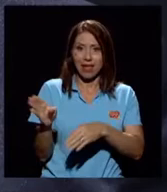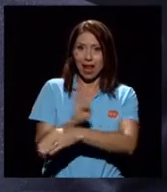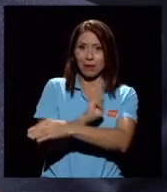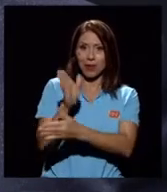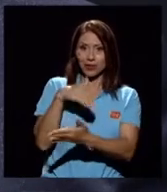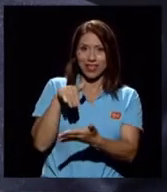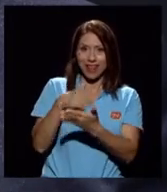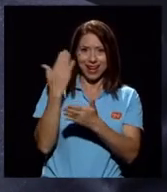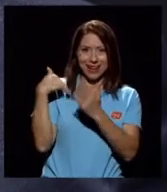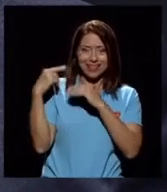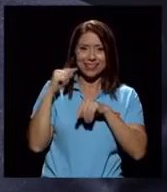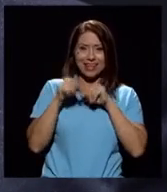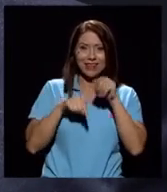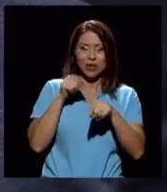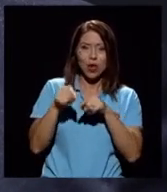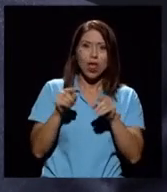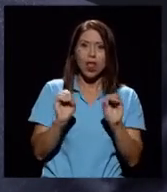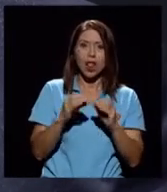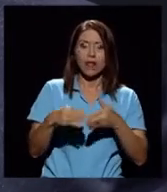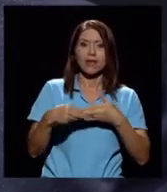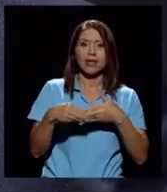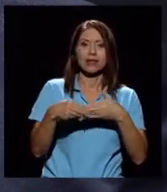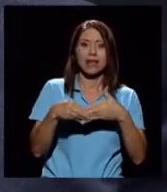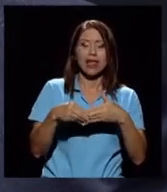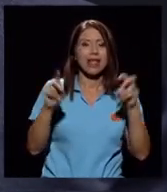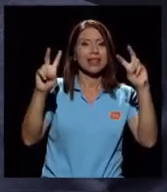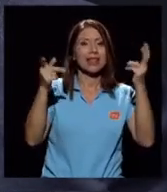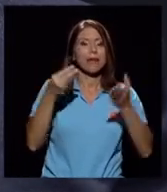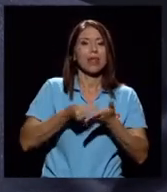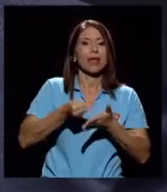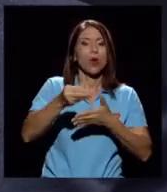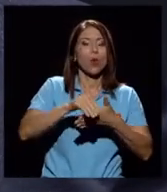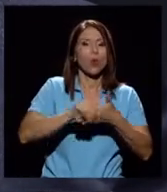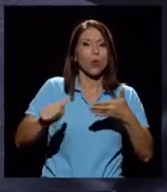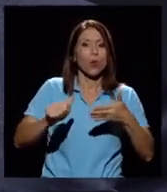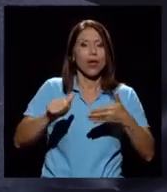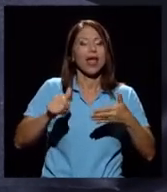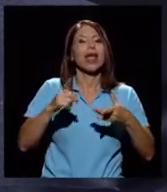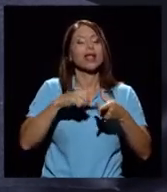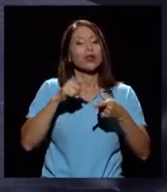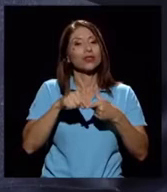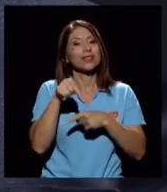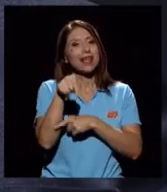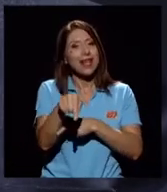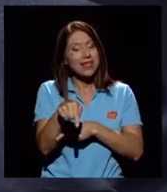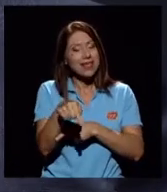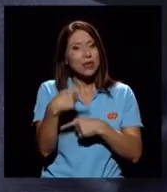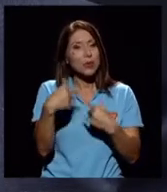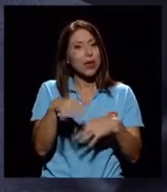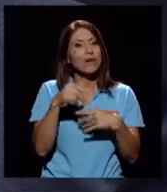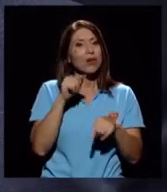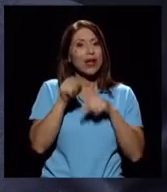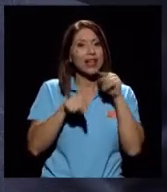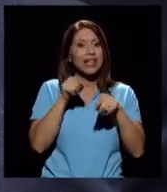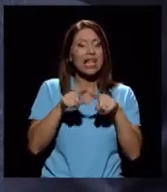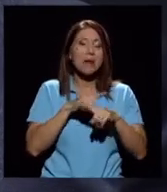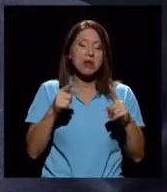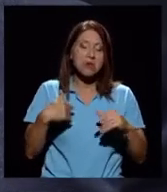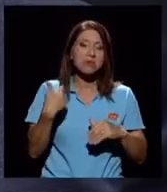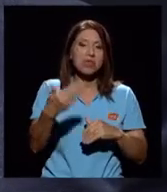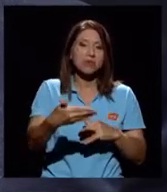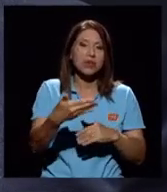en materia cambiaria entonces ahí había una una crítica pero bueno después el banco